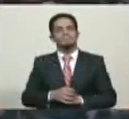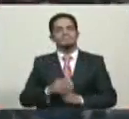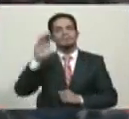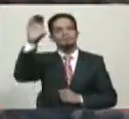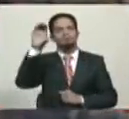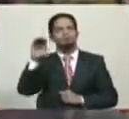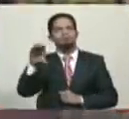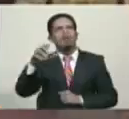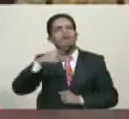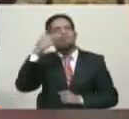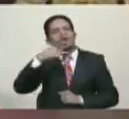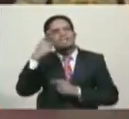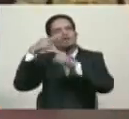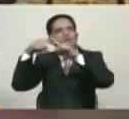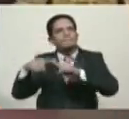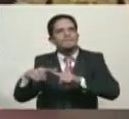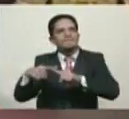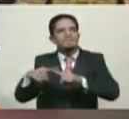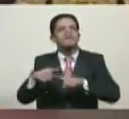La Sala Político-Administrativo,